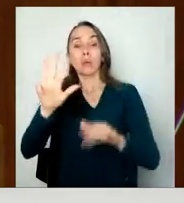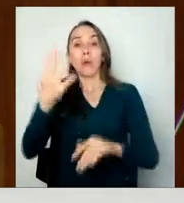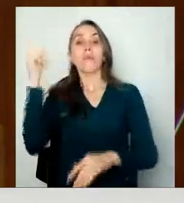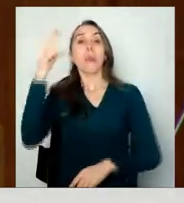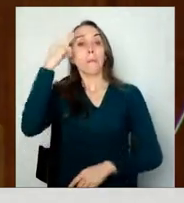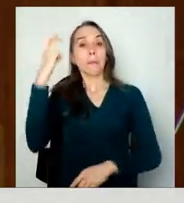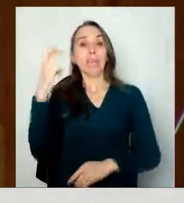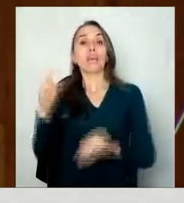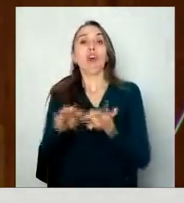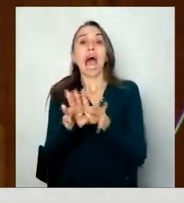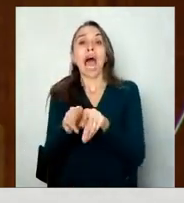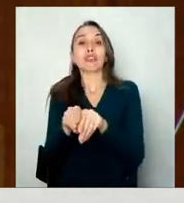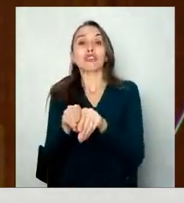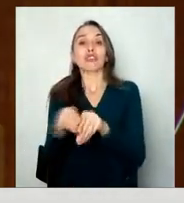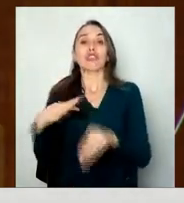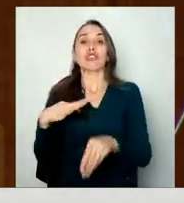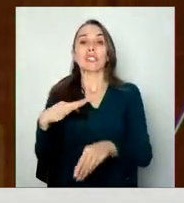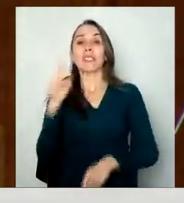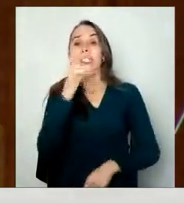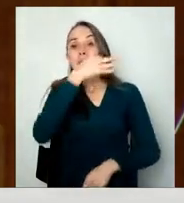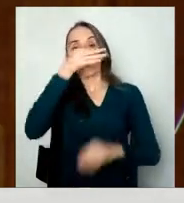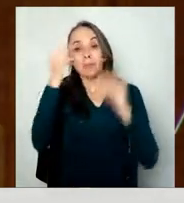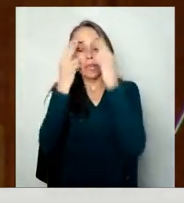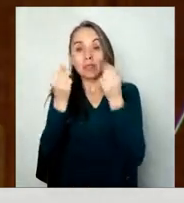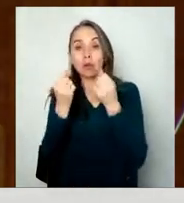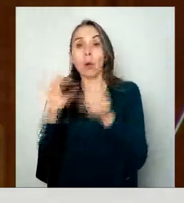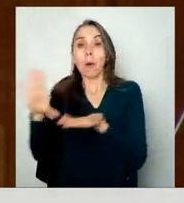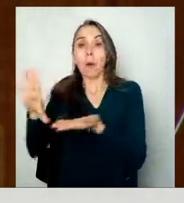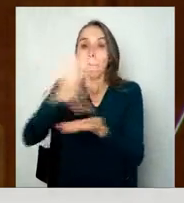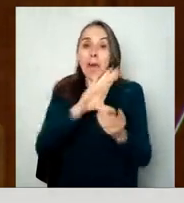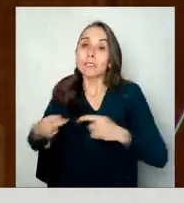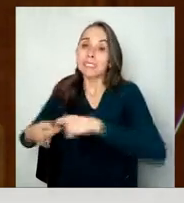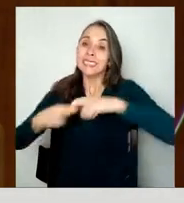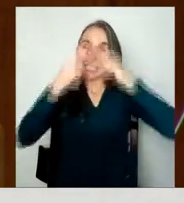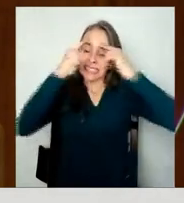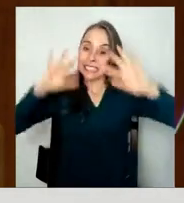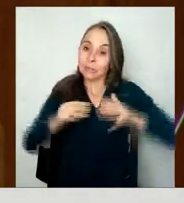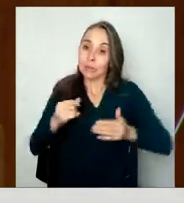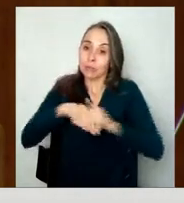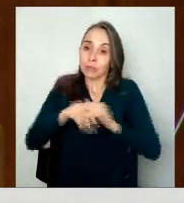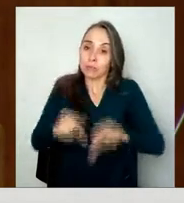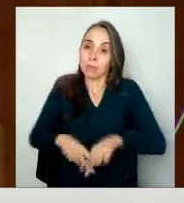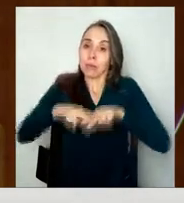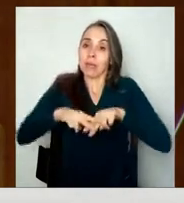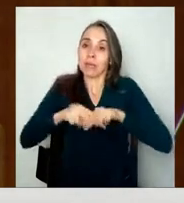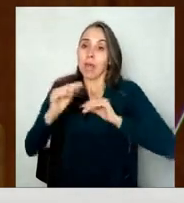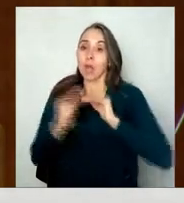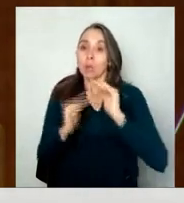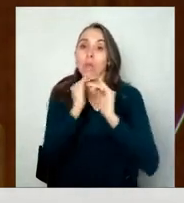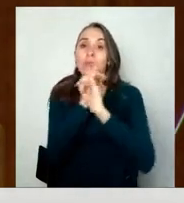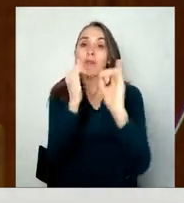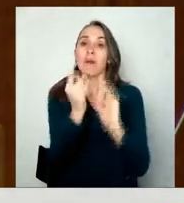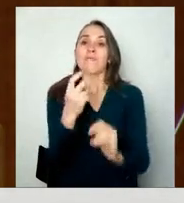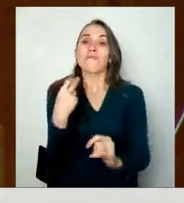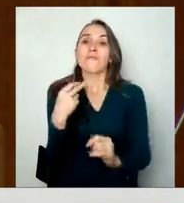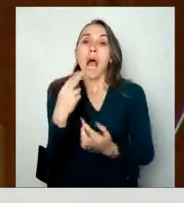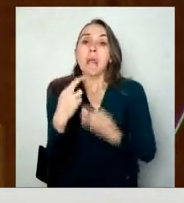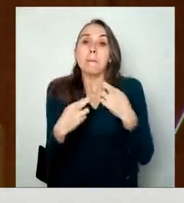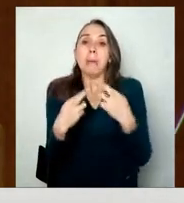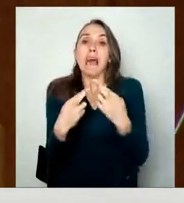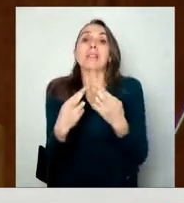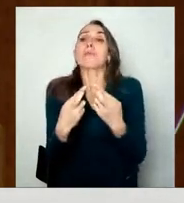con el propósito de concretar esfuerzos y recursos para preservar y difundir el valioso patrimonio bibliográfico